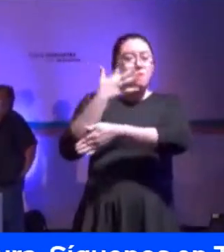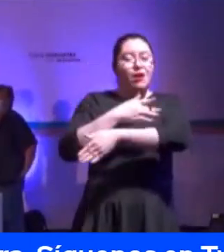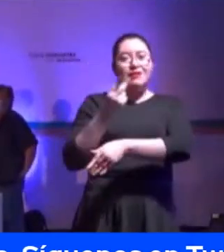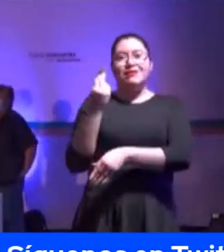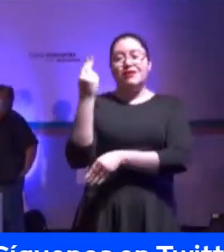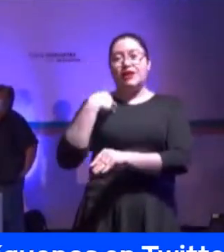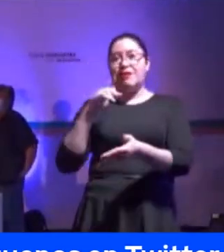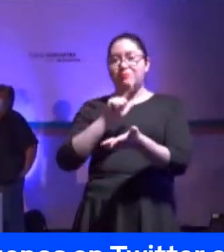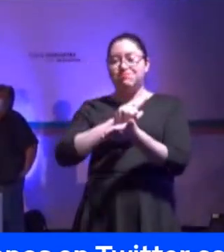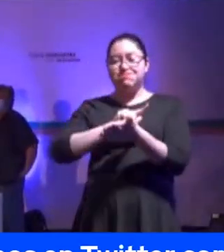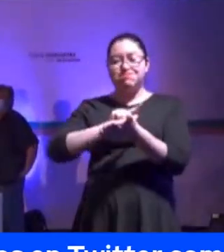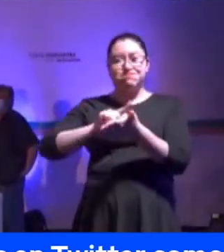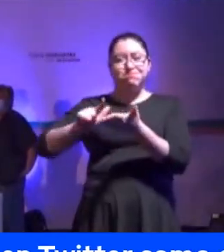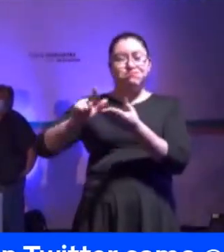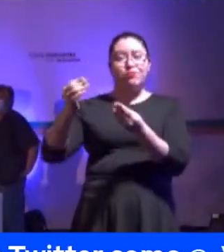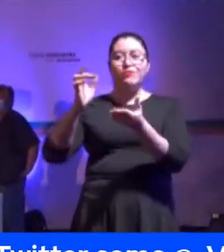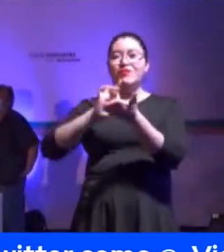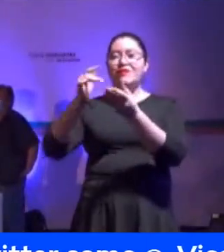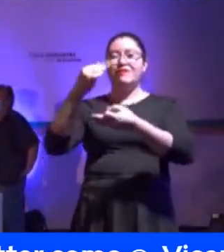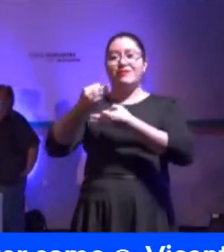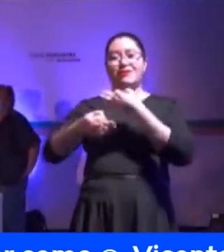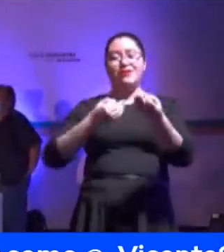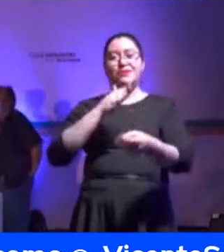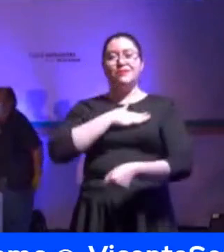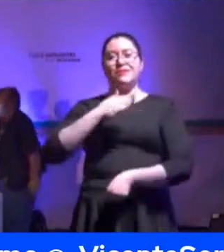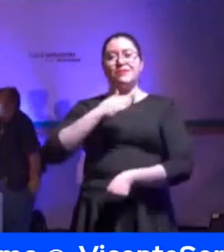que muchísimas gracias a todos y buenas noches.